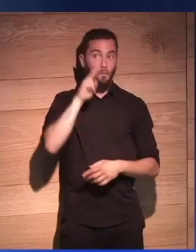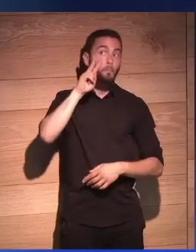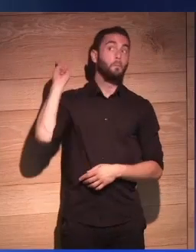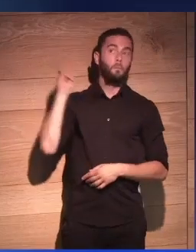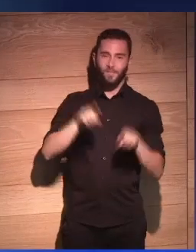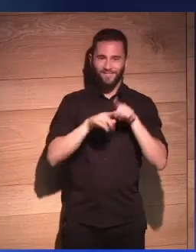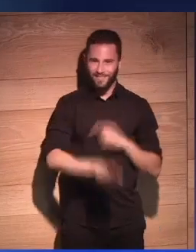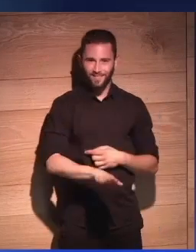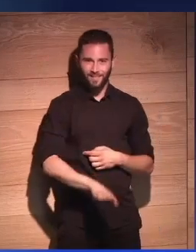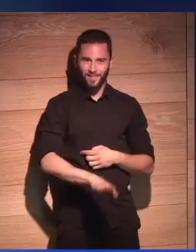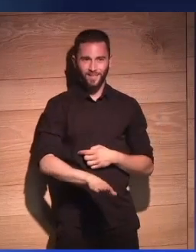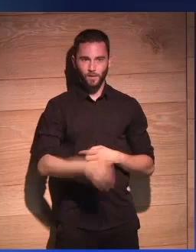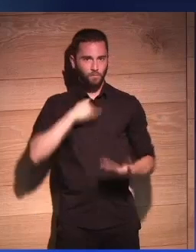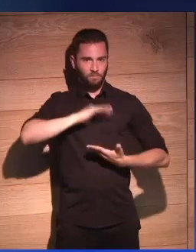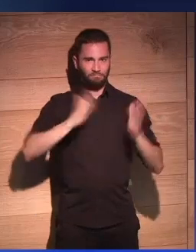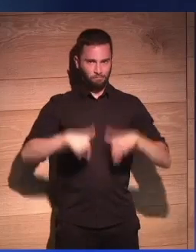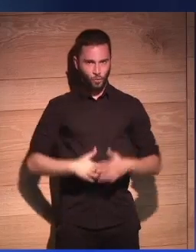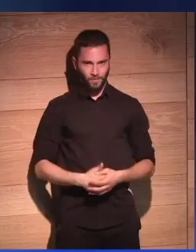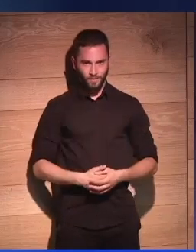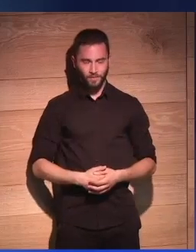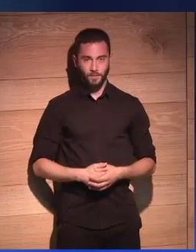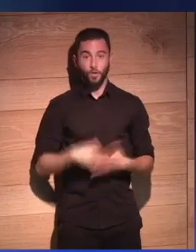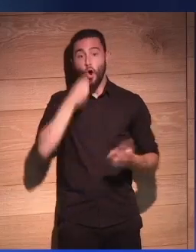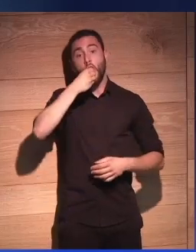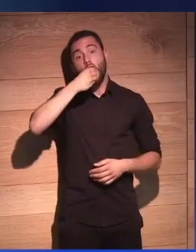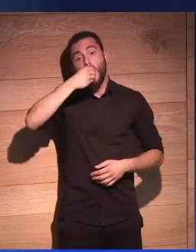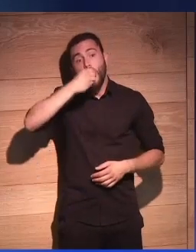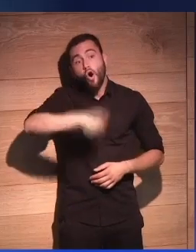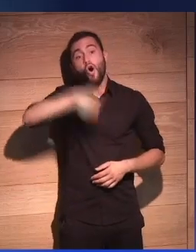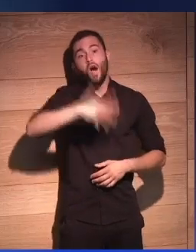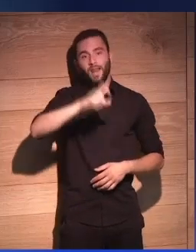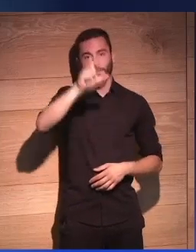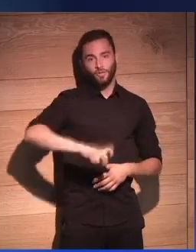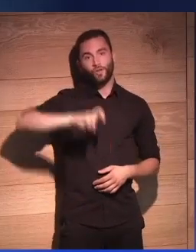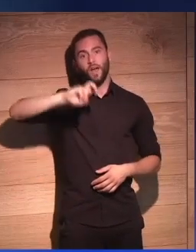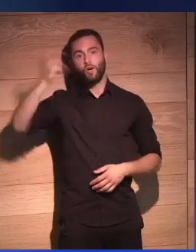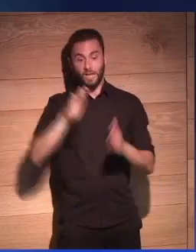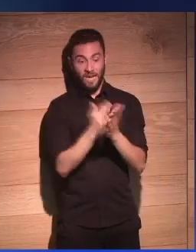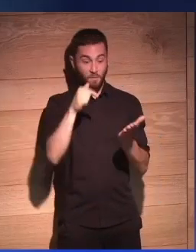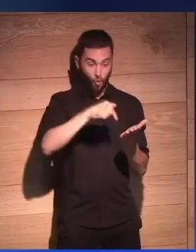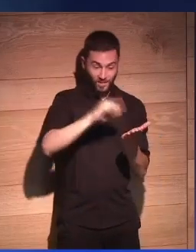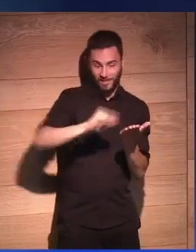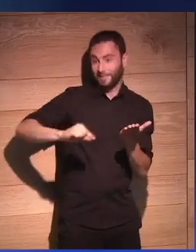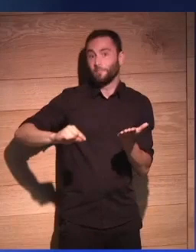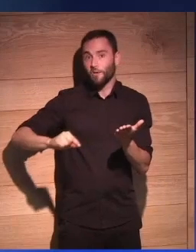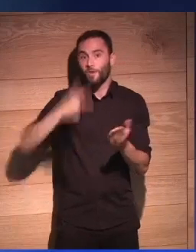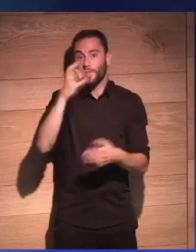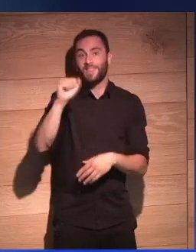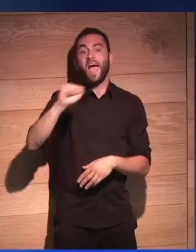mirando hacia atrás, no tenía esa capacidad, pero ojalá otra persona hubiera escrito este libro hace 20